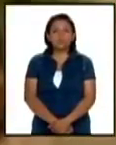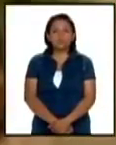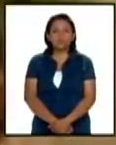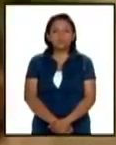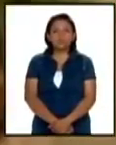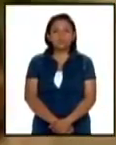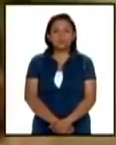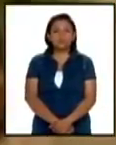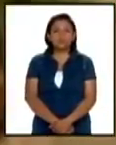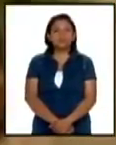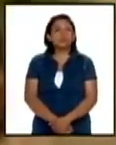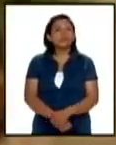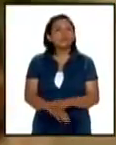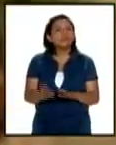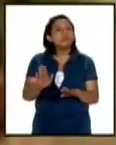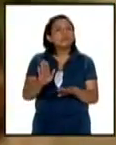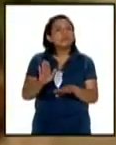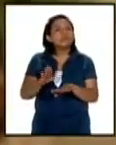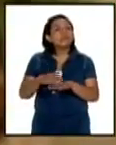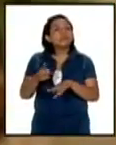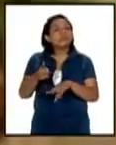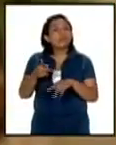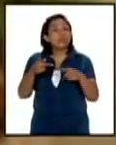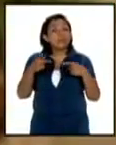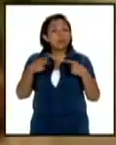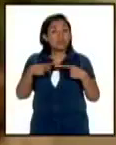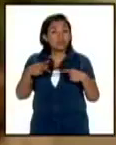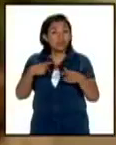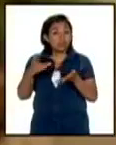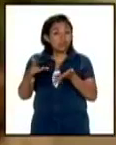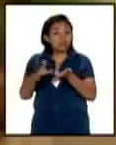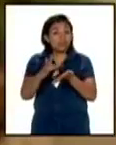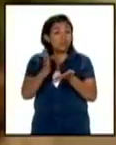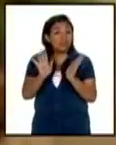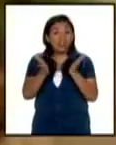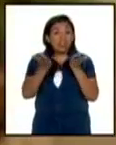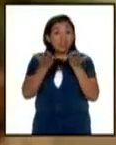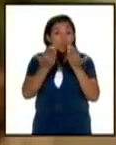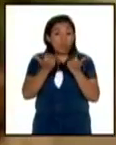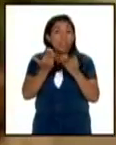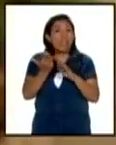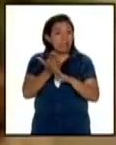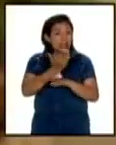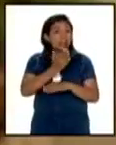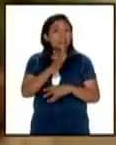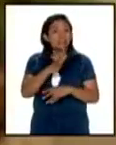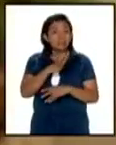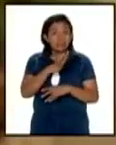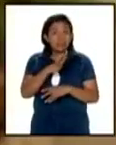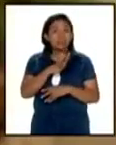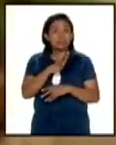Porque ya no contamos con las personas que teníamos,